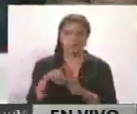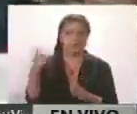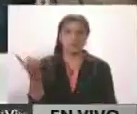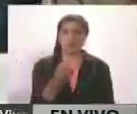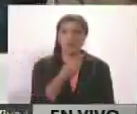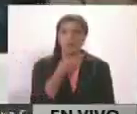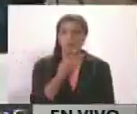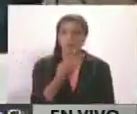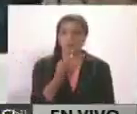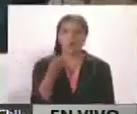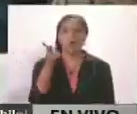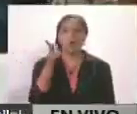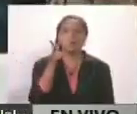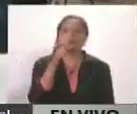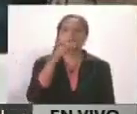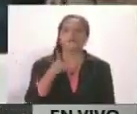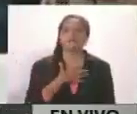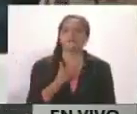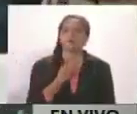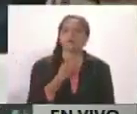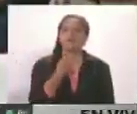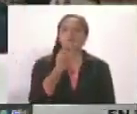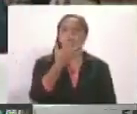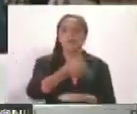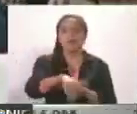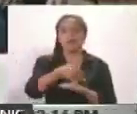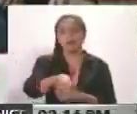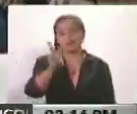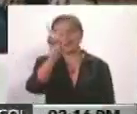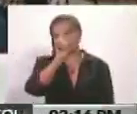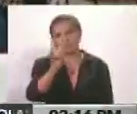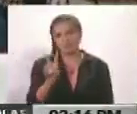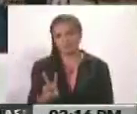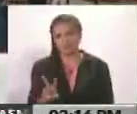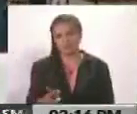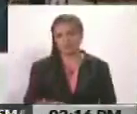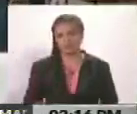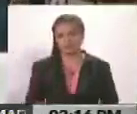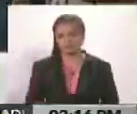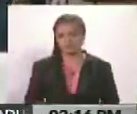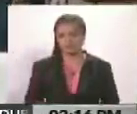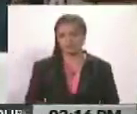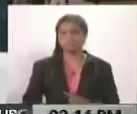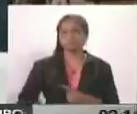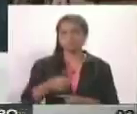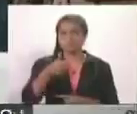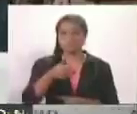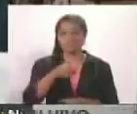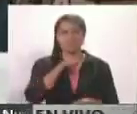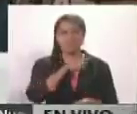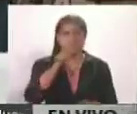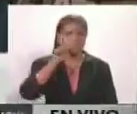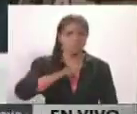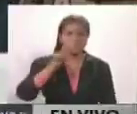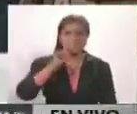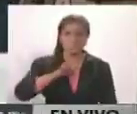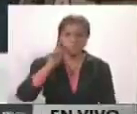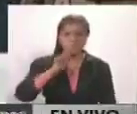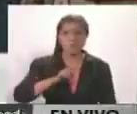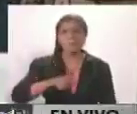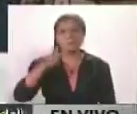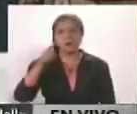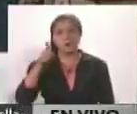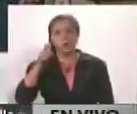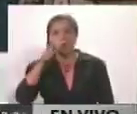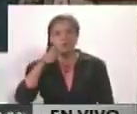más se escuchará nuestra voz en las calles de Venezuela. Mientras más mientan, más sonará